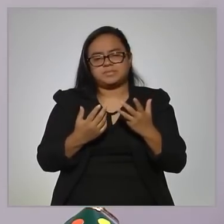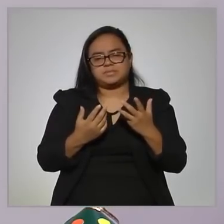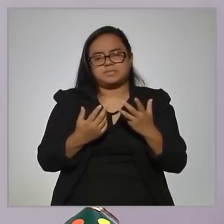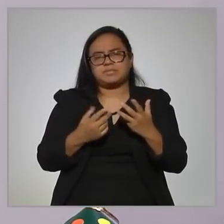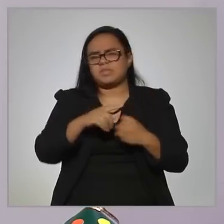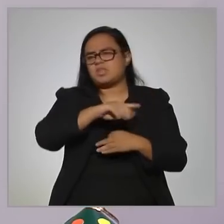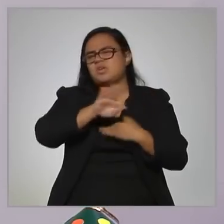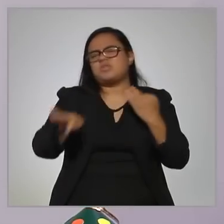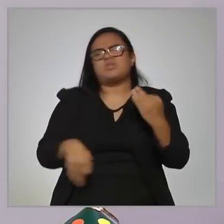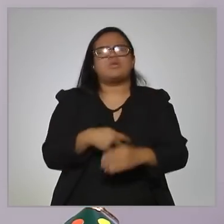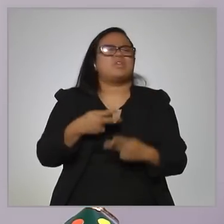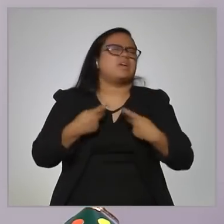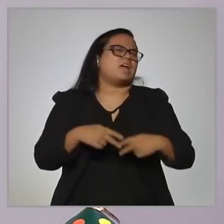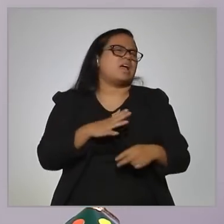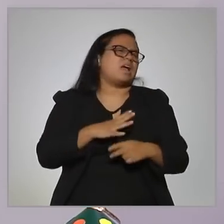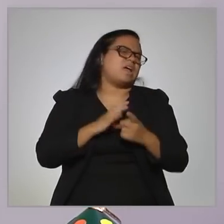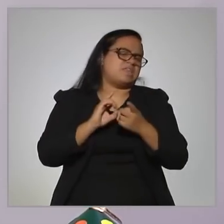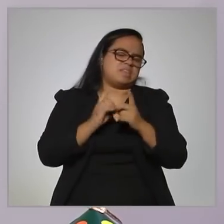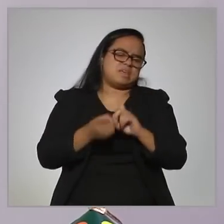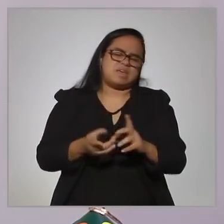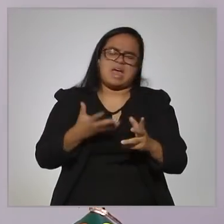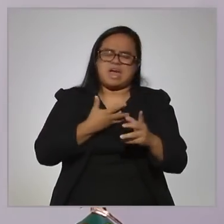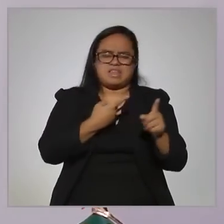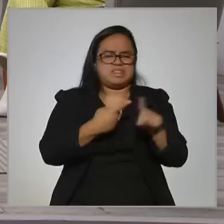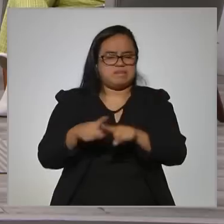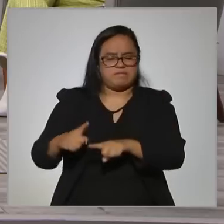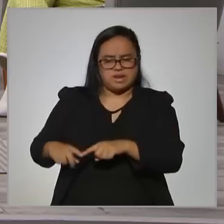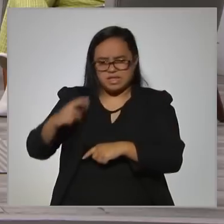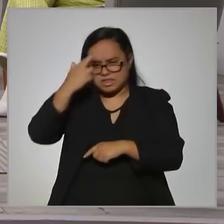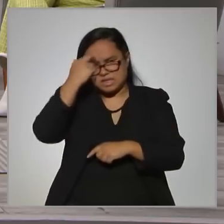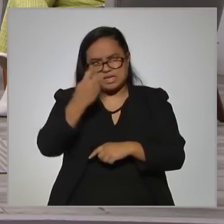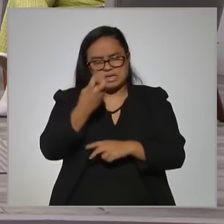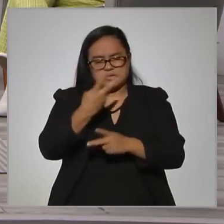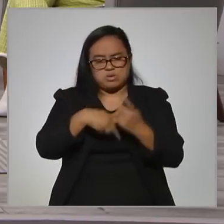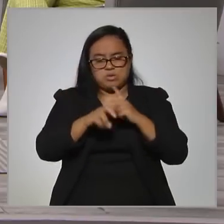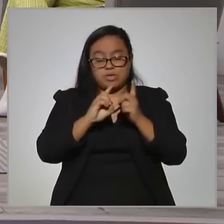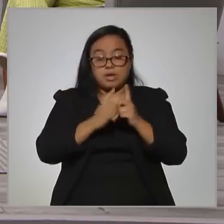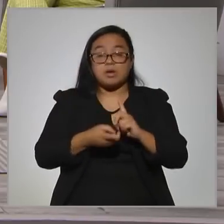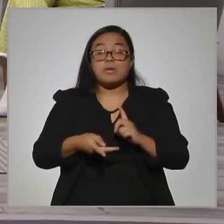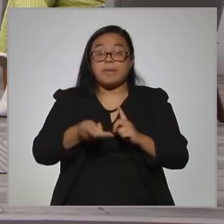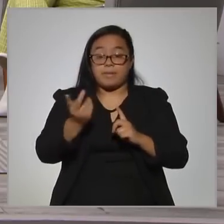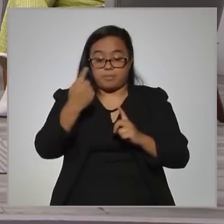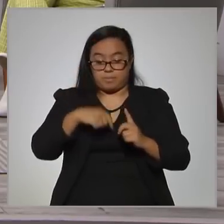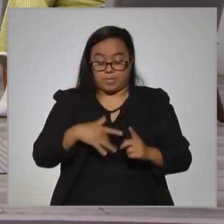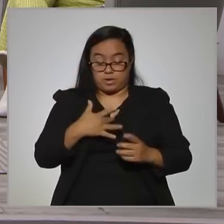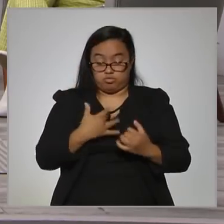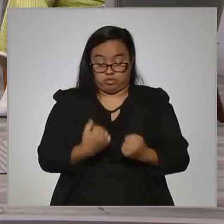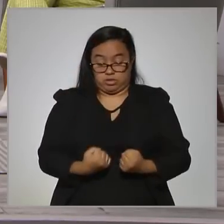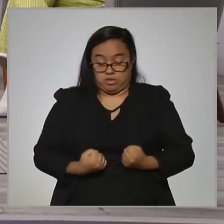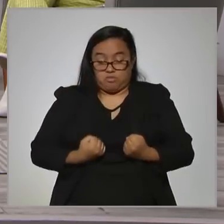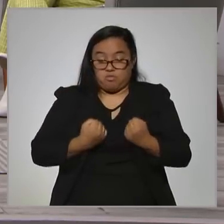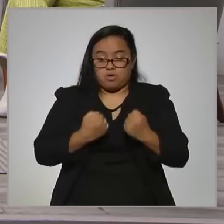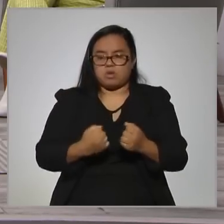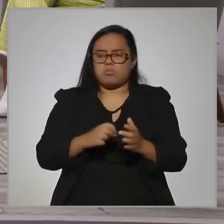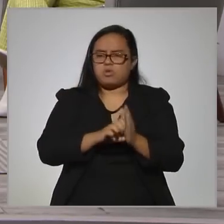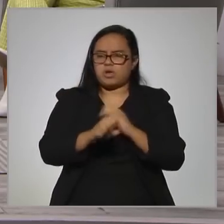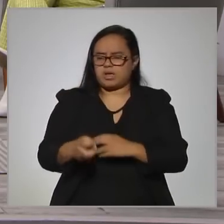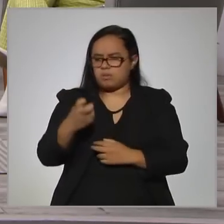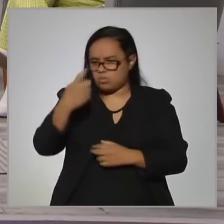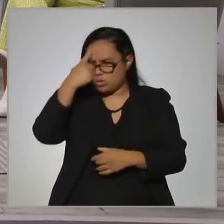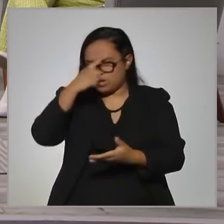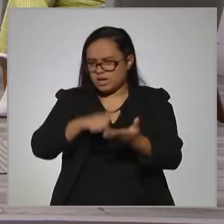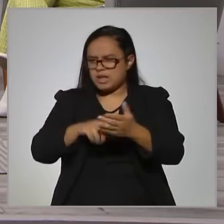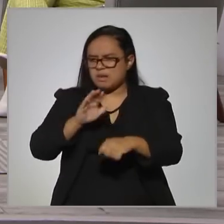tenido depresiones? Ay, Digo, por favor. muchas razones, ¿no? Claro. Pero la fortaleza que nos puede dar es creer en algo más de